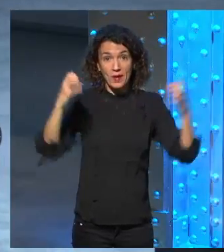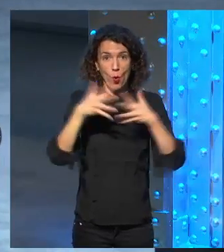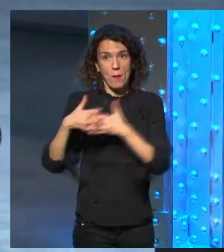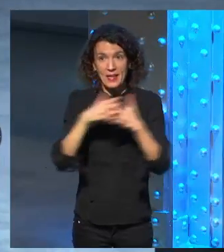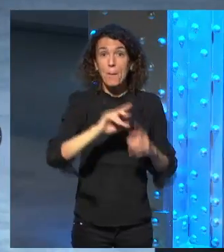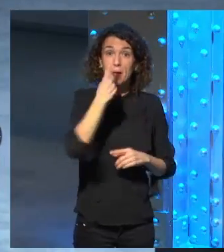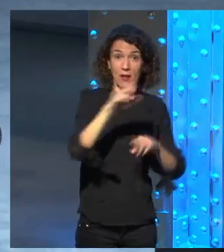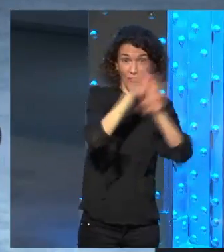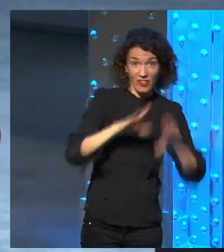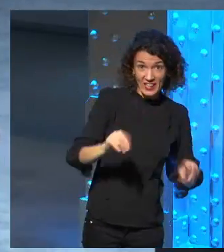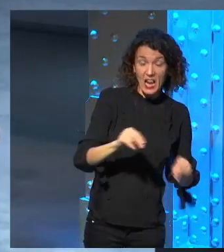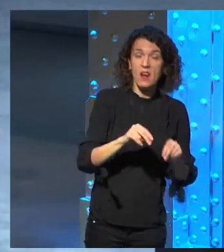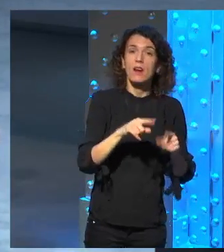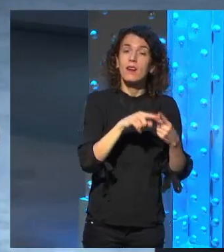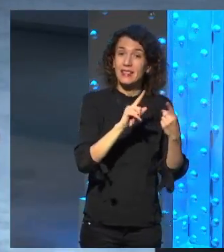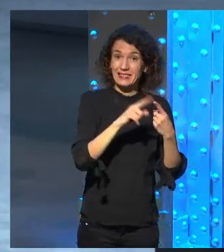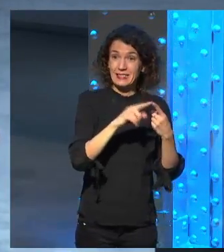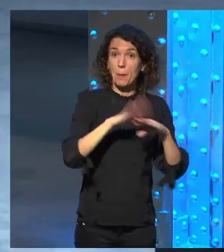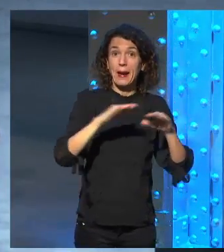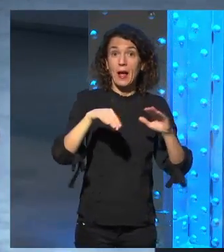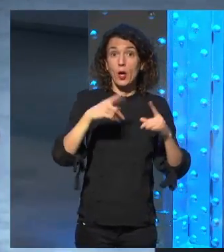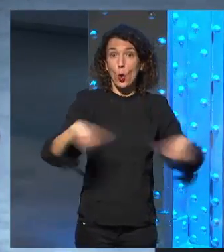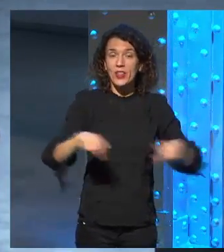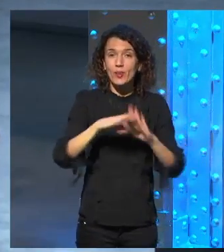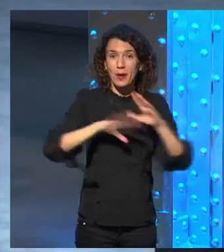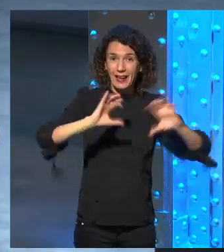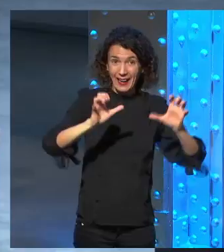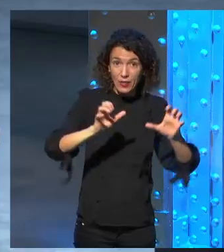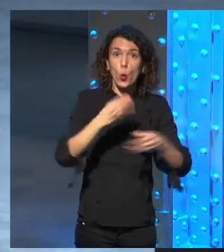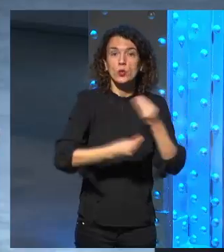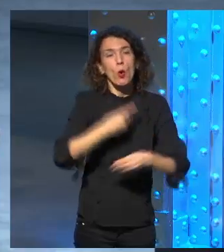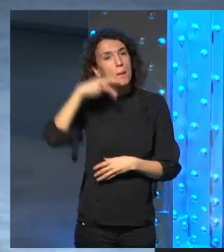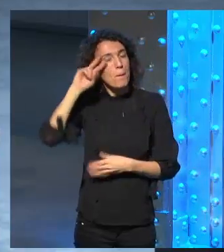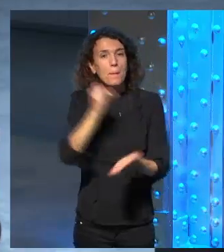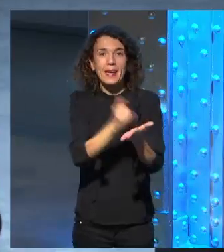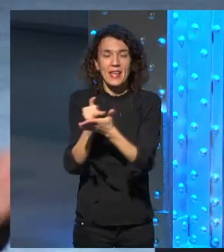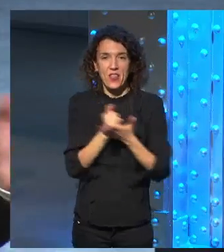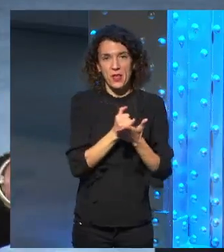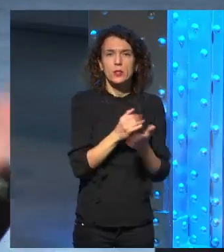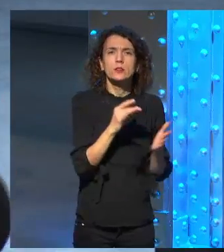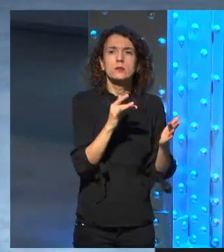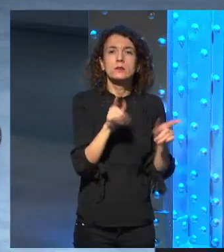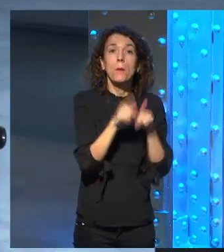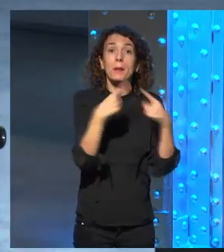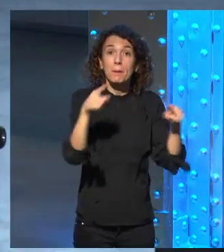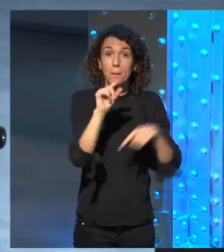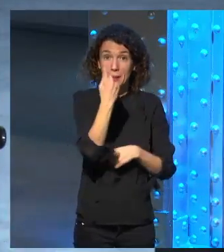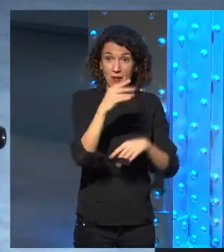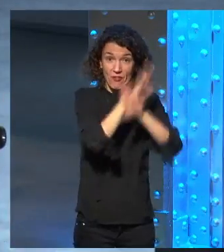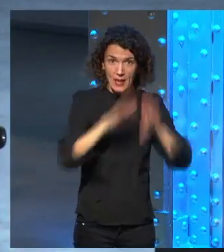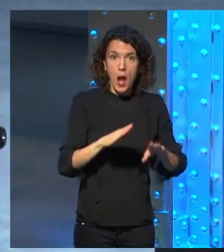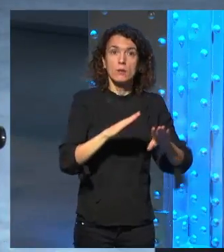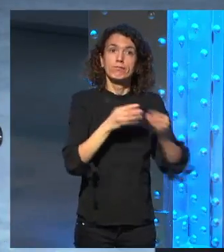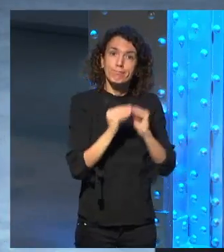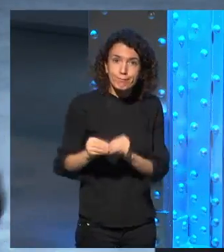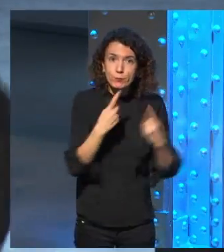primer final, y en ese concierto para la radio hicimos la experiencia, el experimento de tocar el primer final. Y